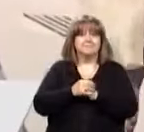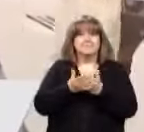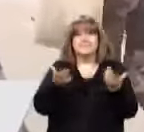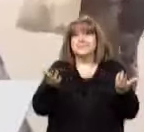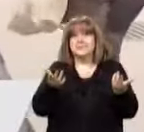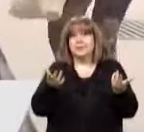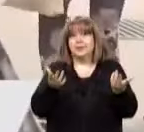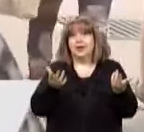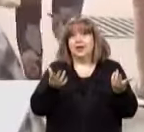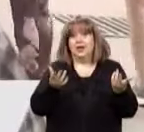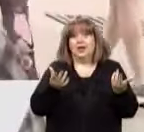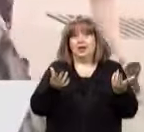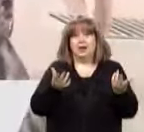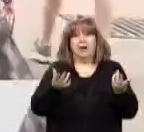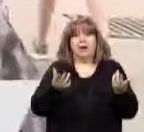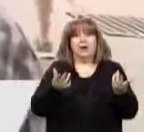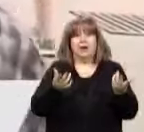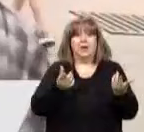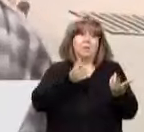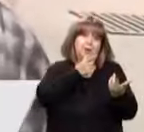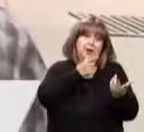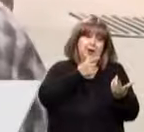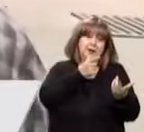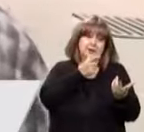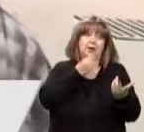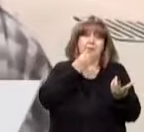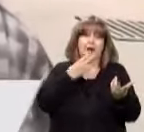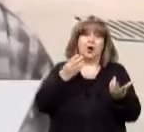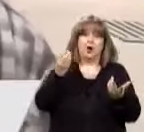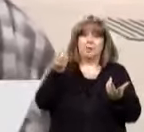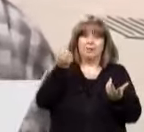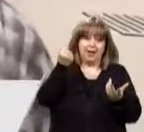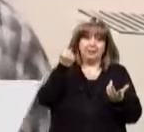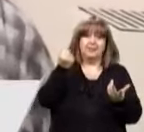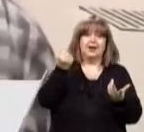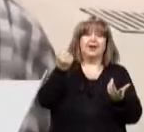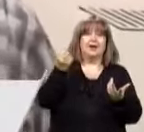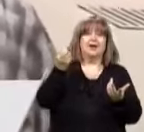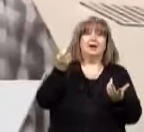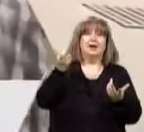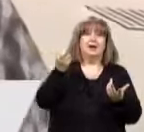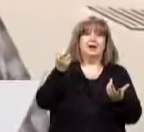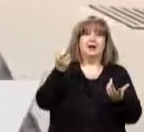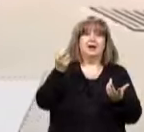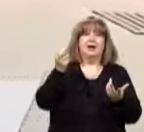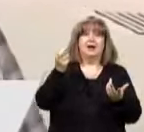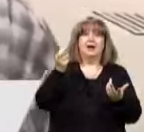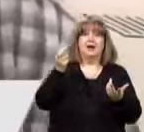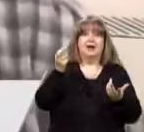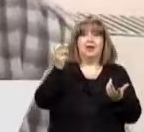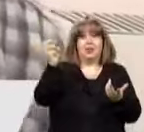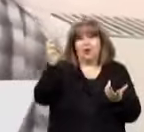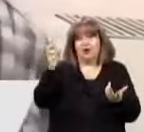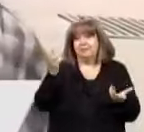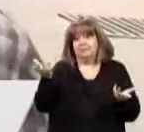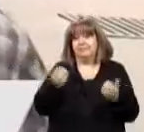buscar alguna forma de una moneda fuerte que proteja que protege a la divisa que protege el